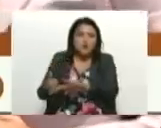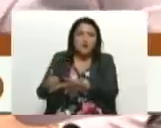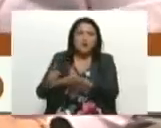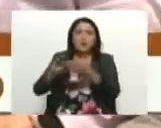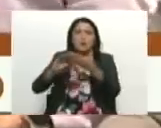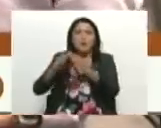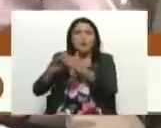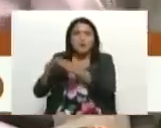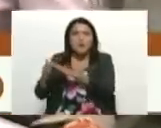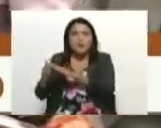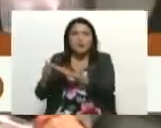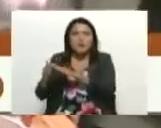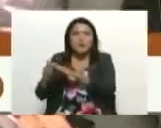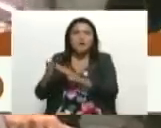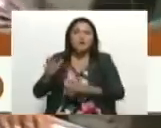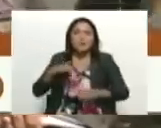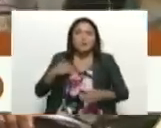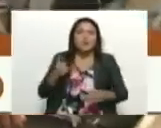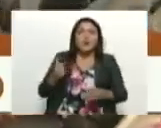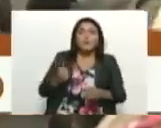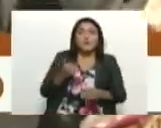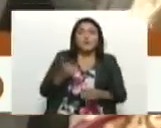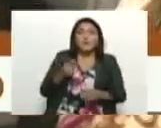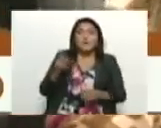darle el mayor provecho a esos bienes.